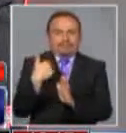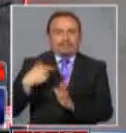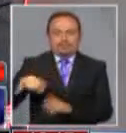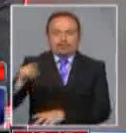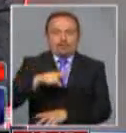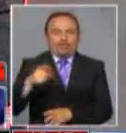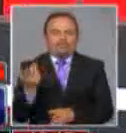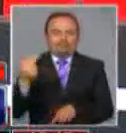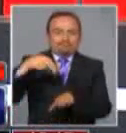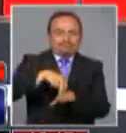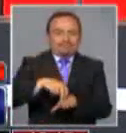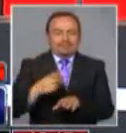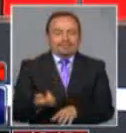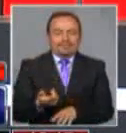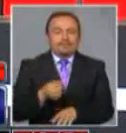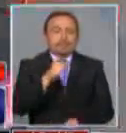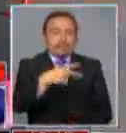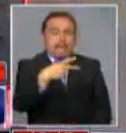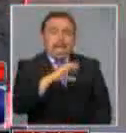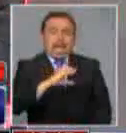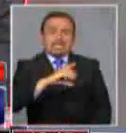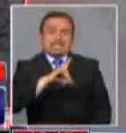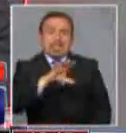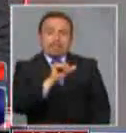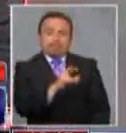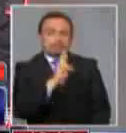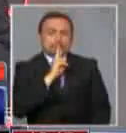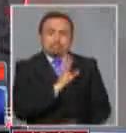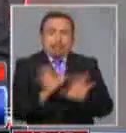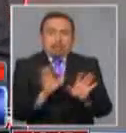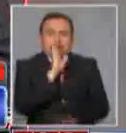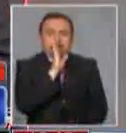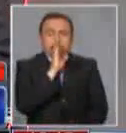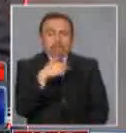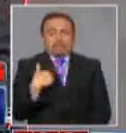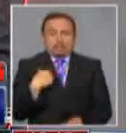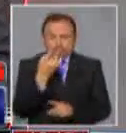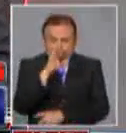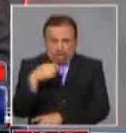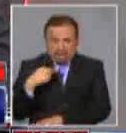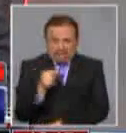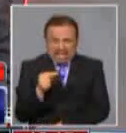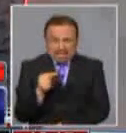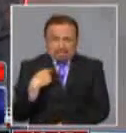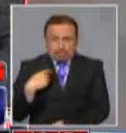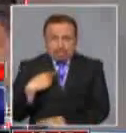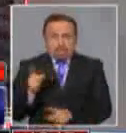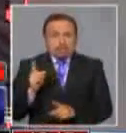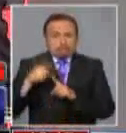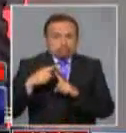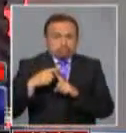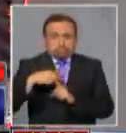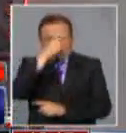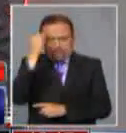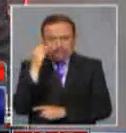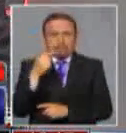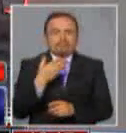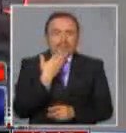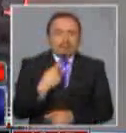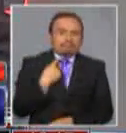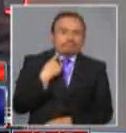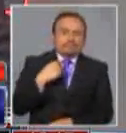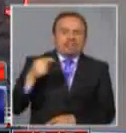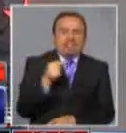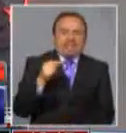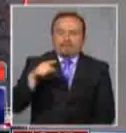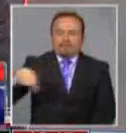usuario por tant eso es lo que Hacienda no responde claro por lo tanto no solo me está afectando a mí Como operador sino también a mis pasajeros que no tiene